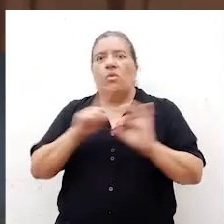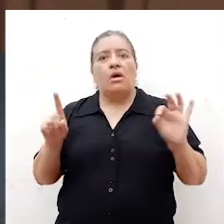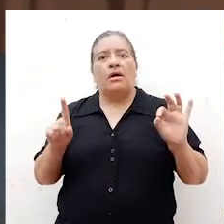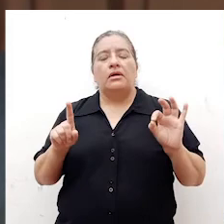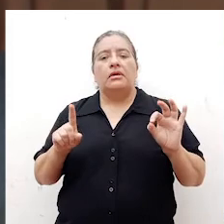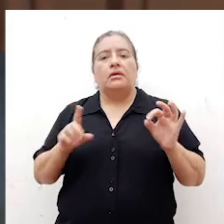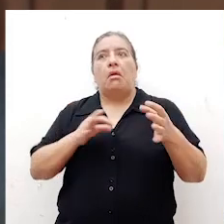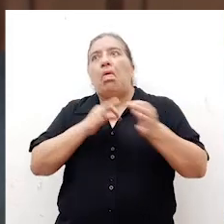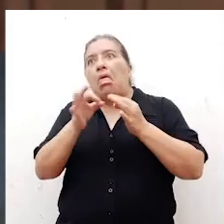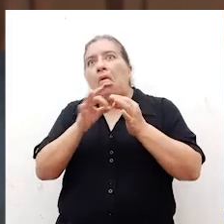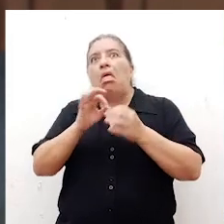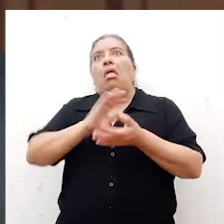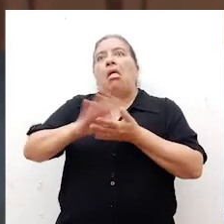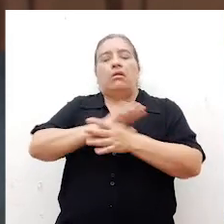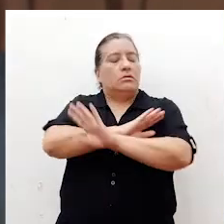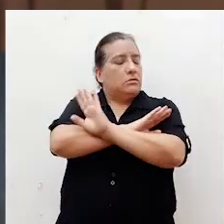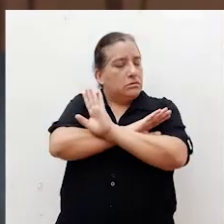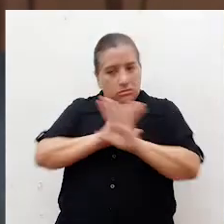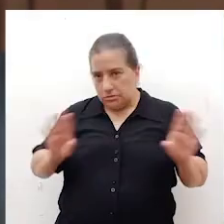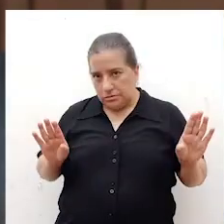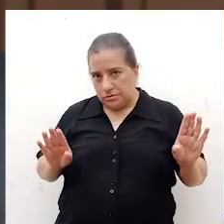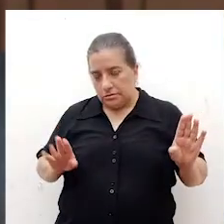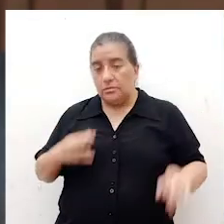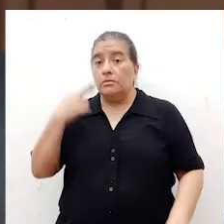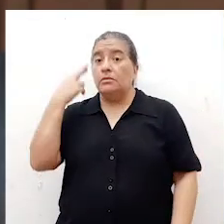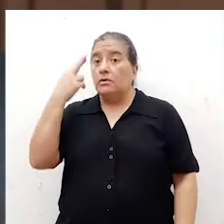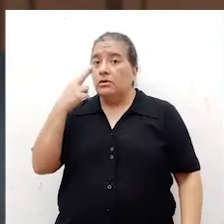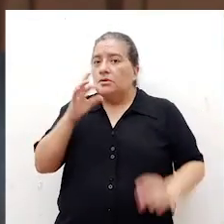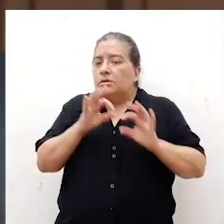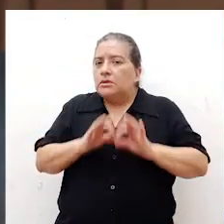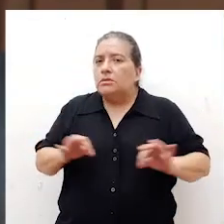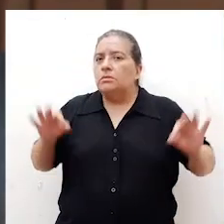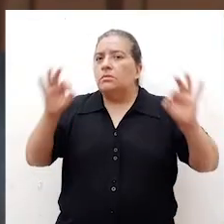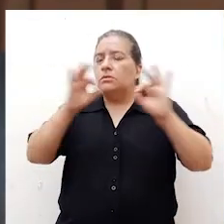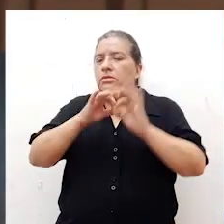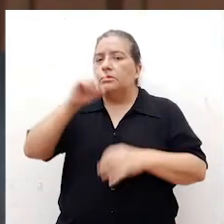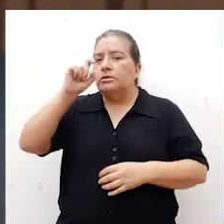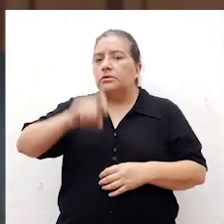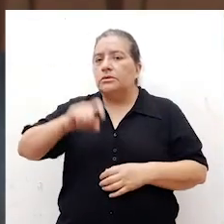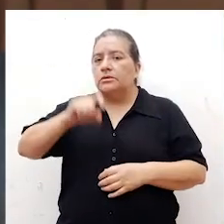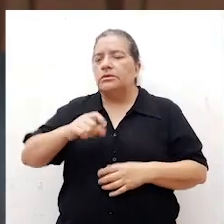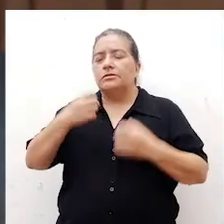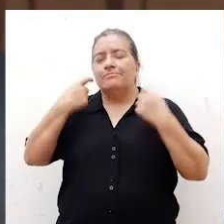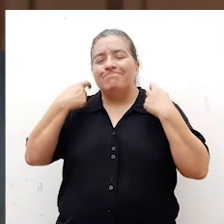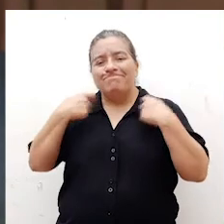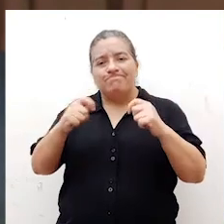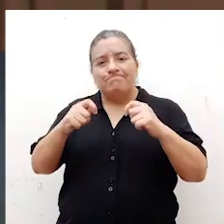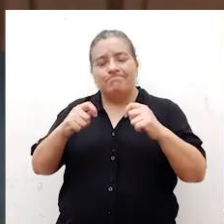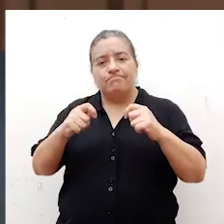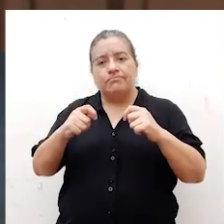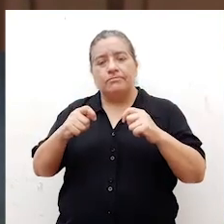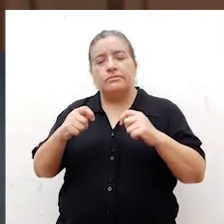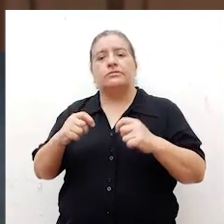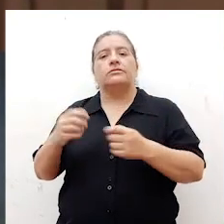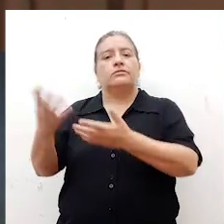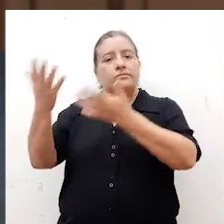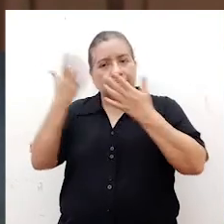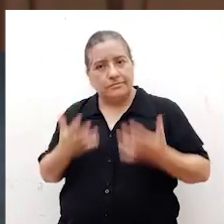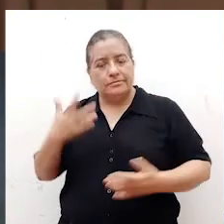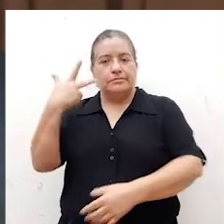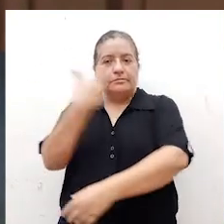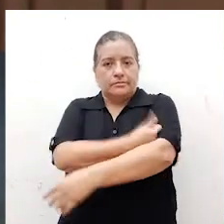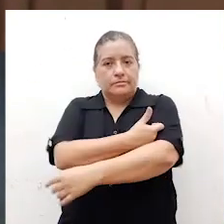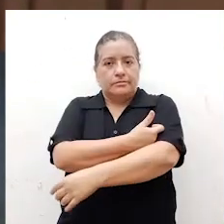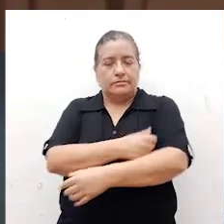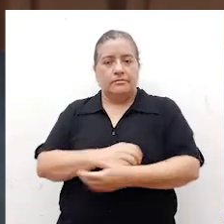los comisionados, a todos los trabajadores, la convicción y el empeño que le han puesto a la tarea de la Defensoría del